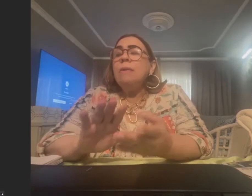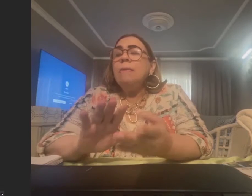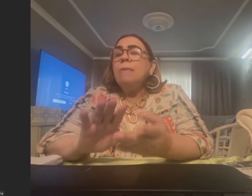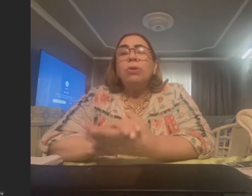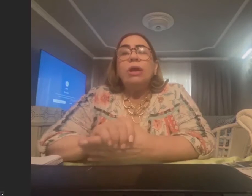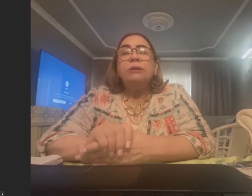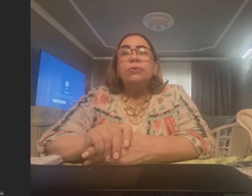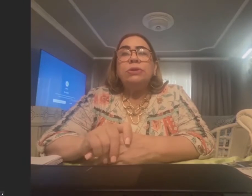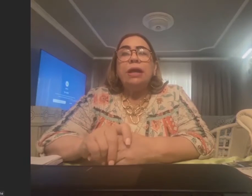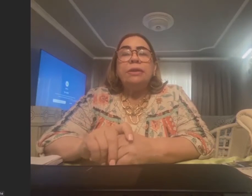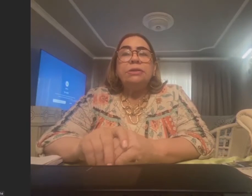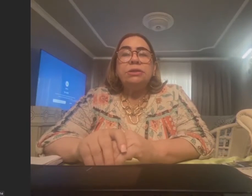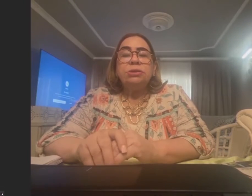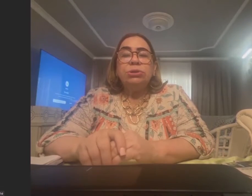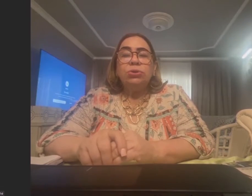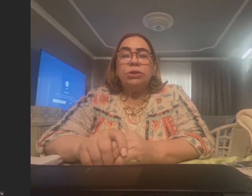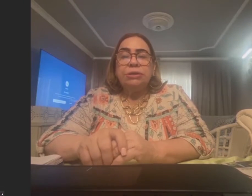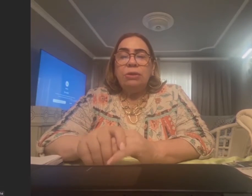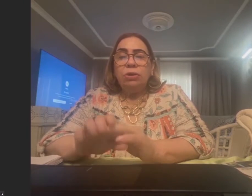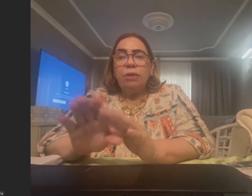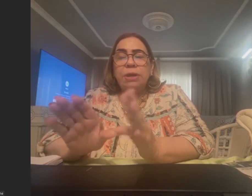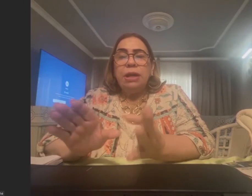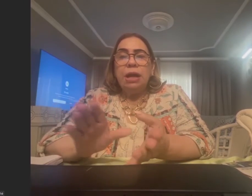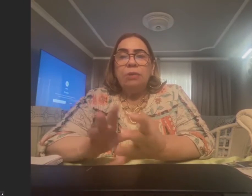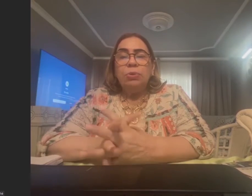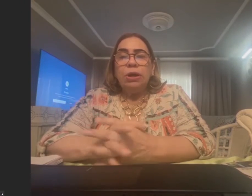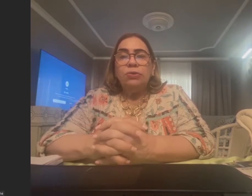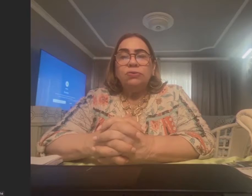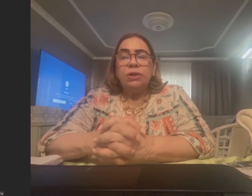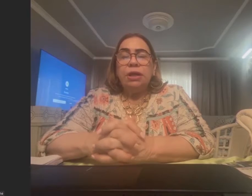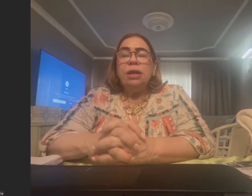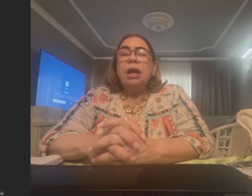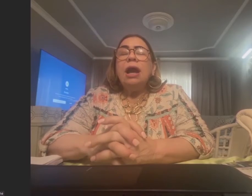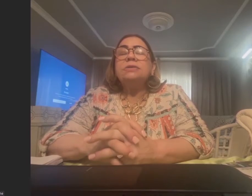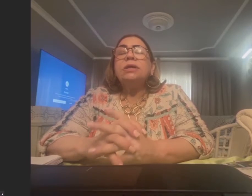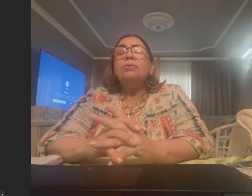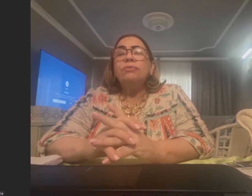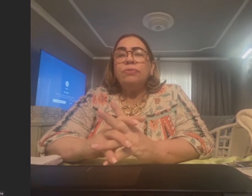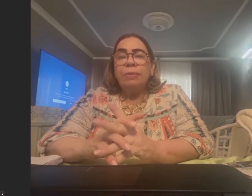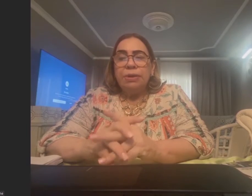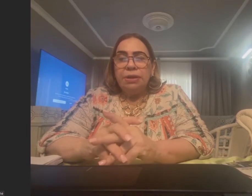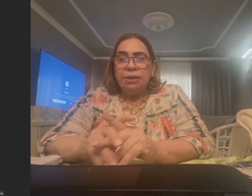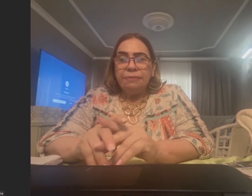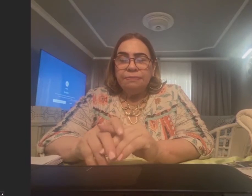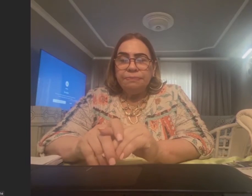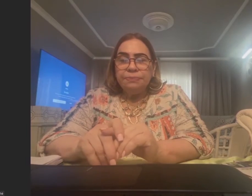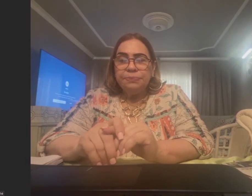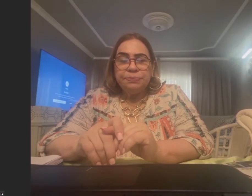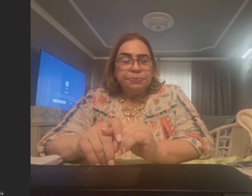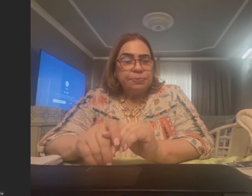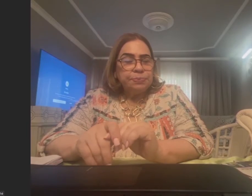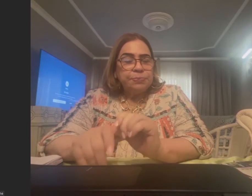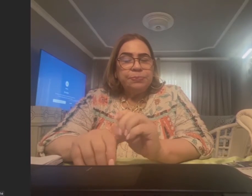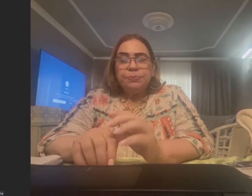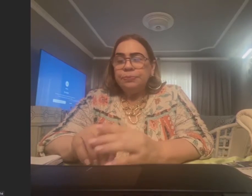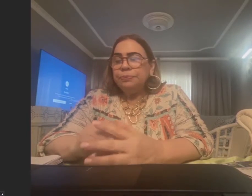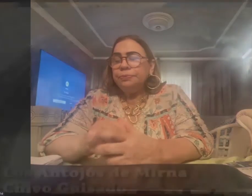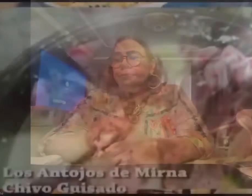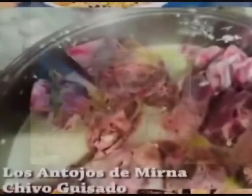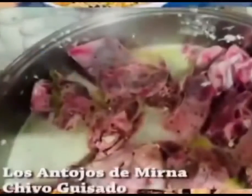autoridades. Vámonos a disfrutar de este chivito guisado que ahí viene en la época de usted hacerlo en familia.